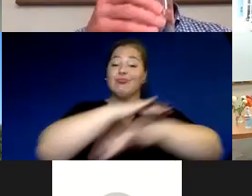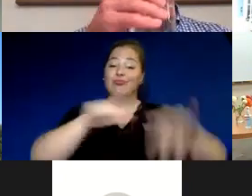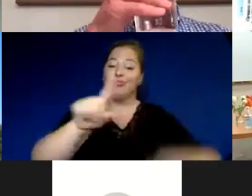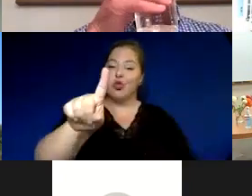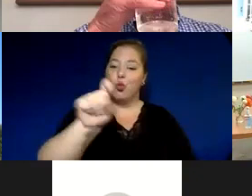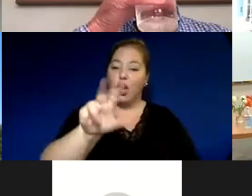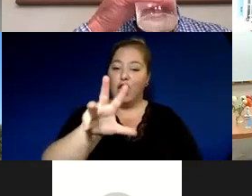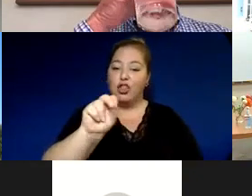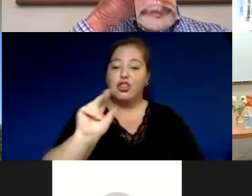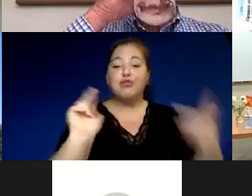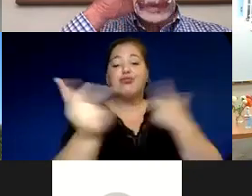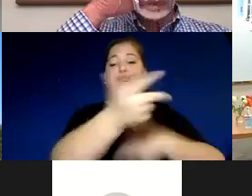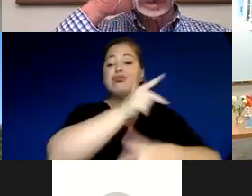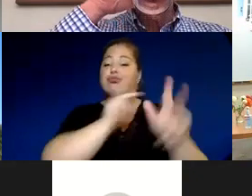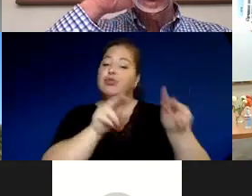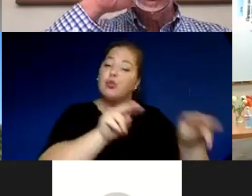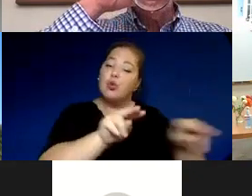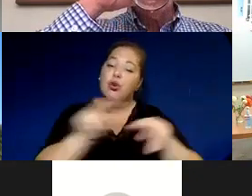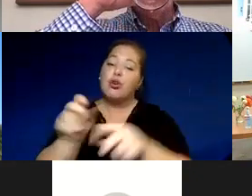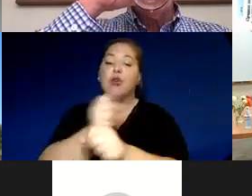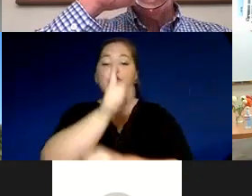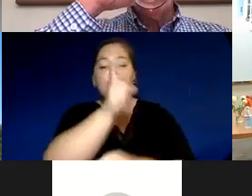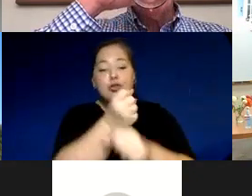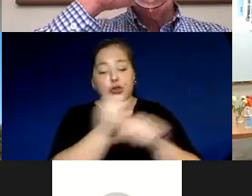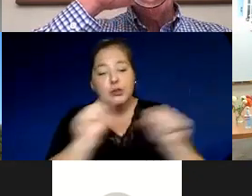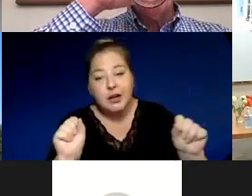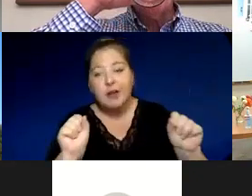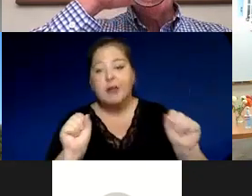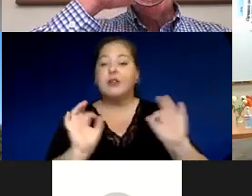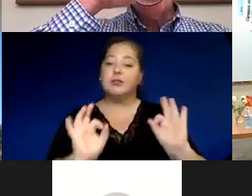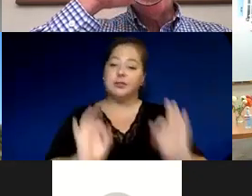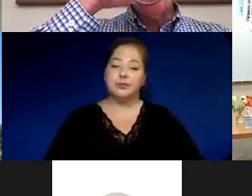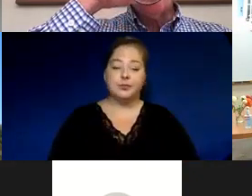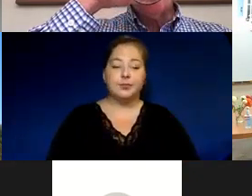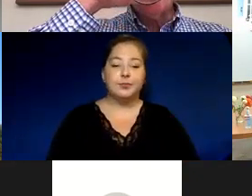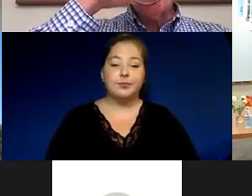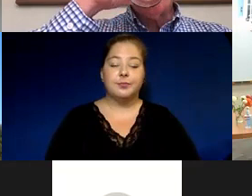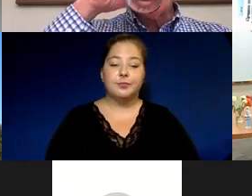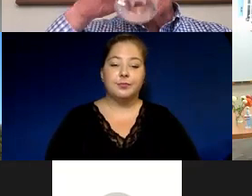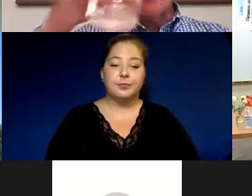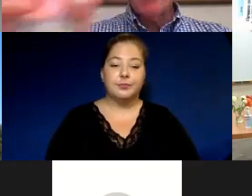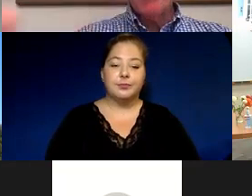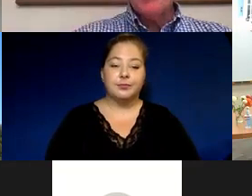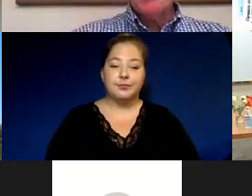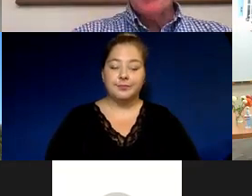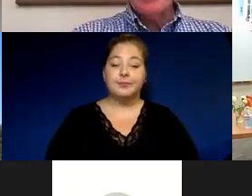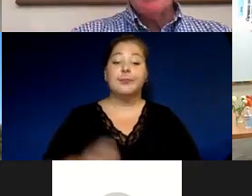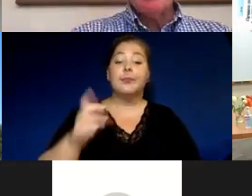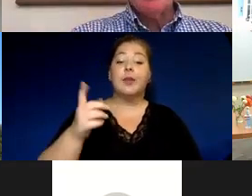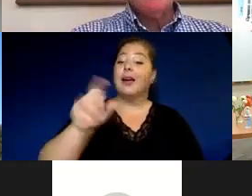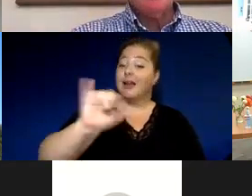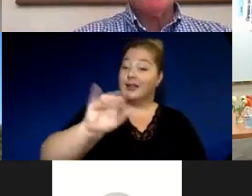Y queremos agradecerle a la oficina de sheriff, de Highway Patrol, del Departamento de